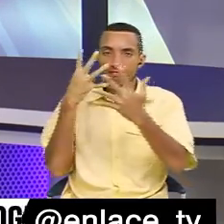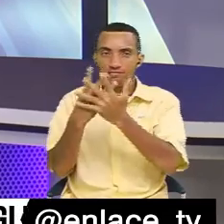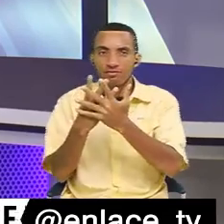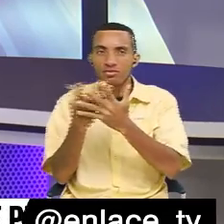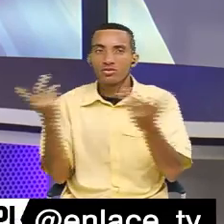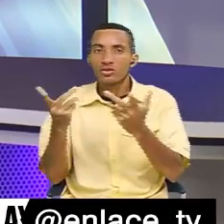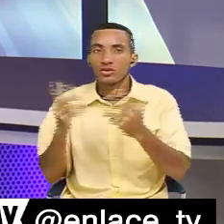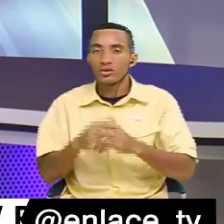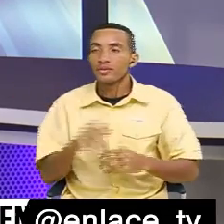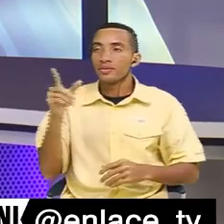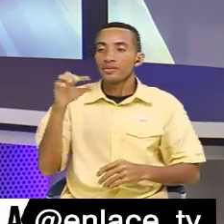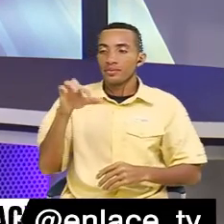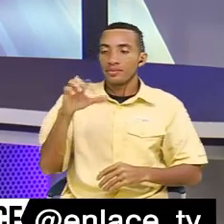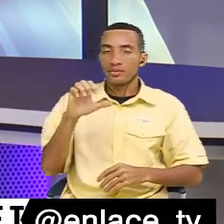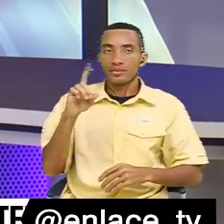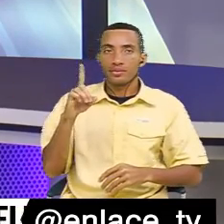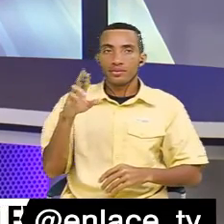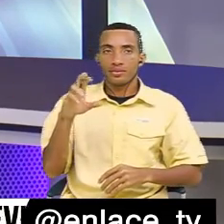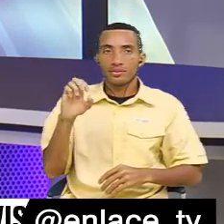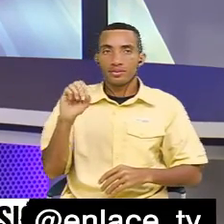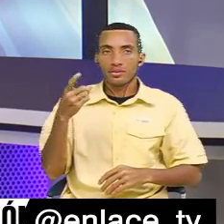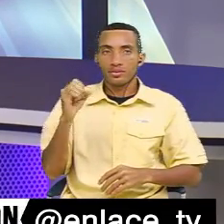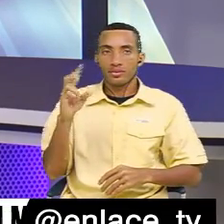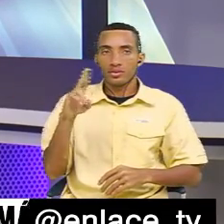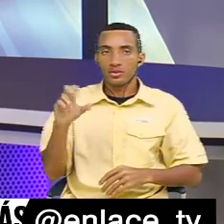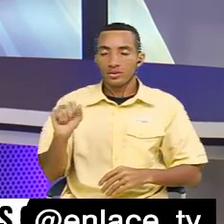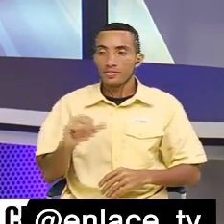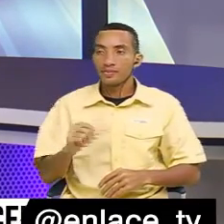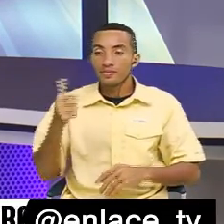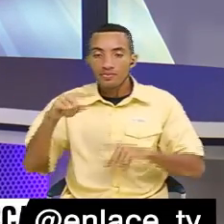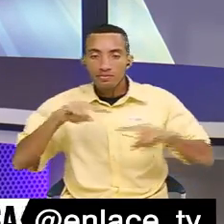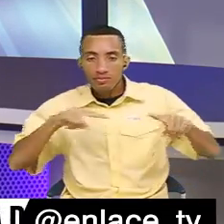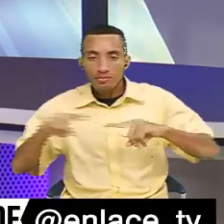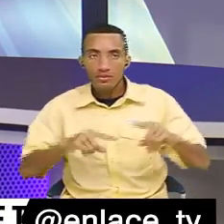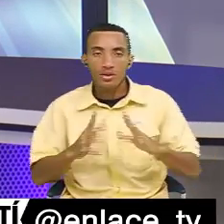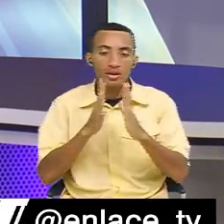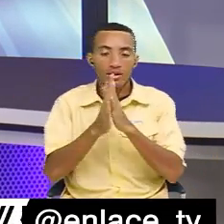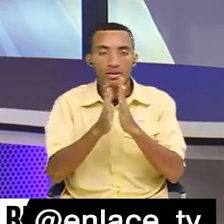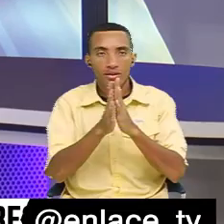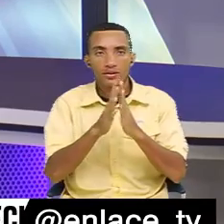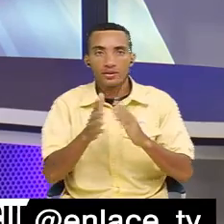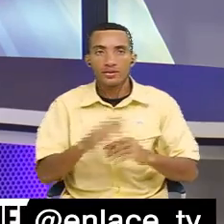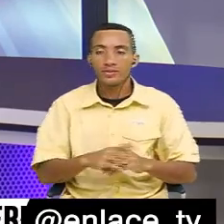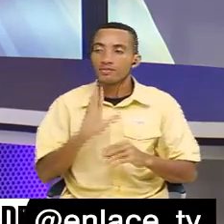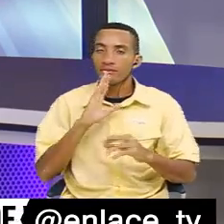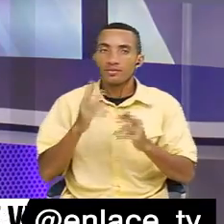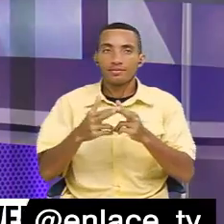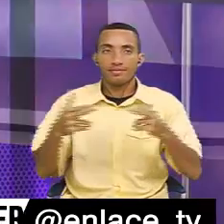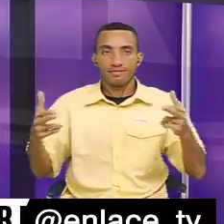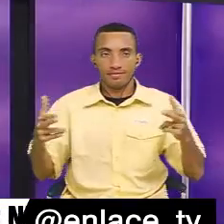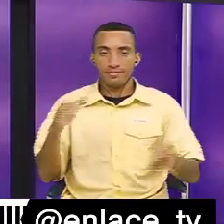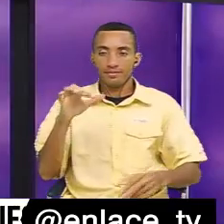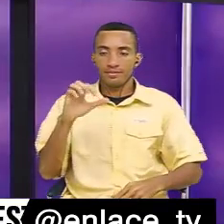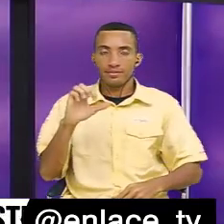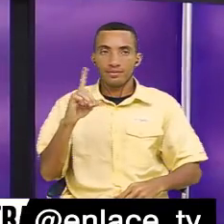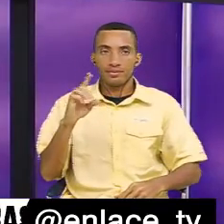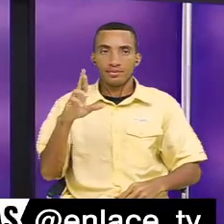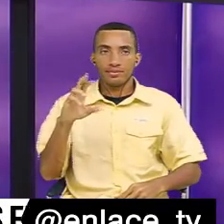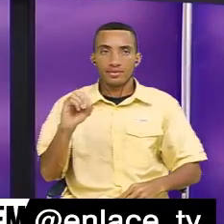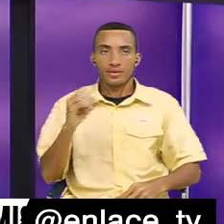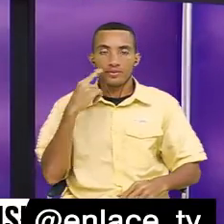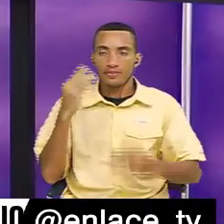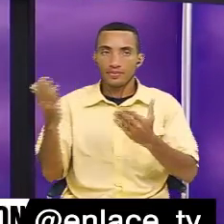seguridad, La Pedregosa. Nuestro director de noticias, Pedro Severiche, nos amplía la información. Pedro, adelante, muy buenas tardes para usted.